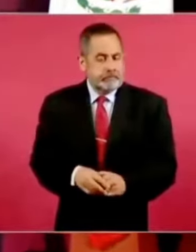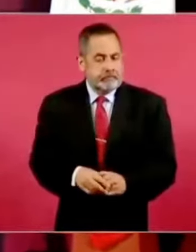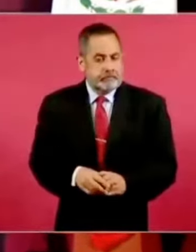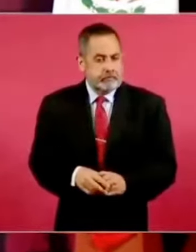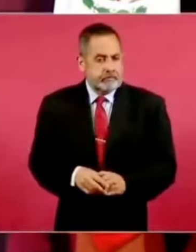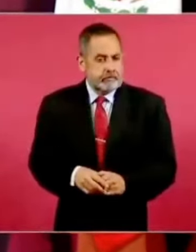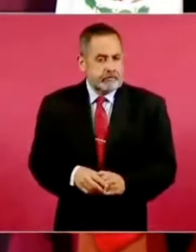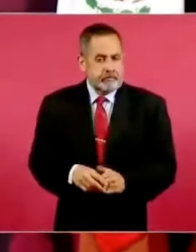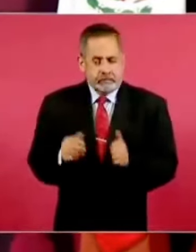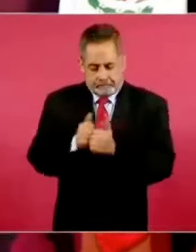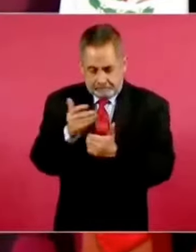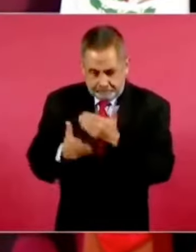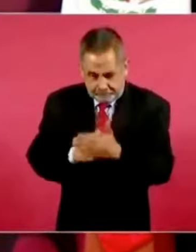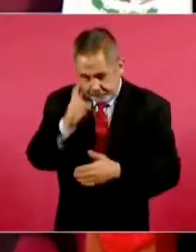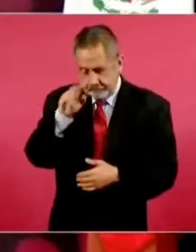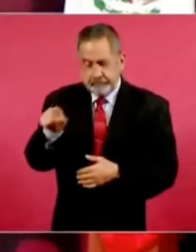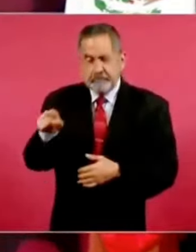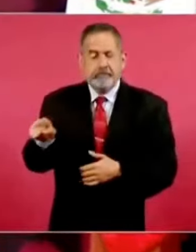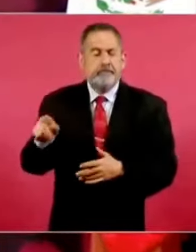con todo respeto,